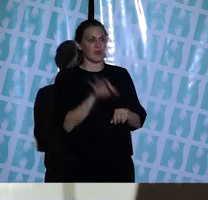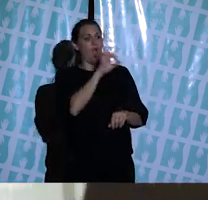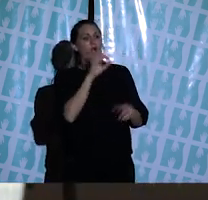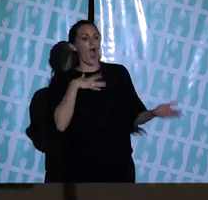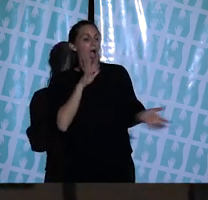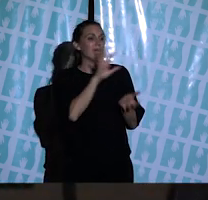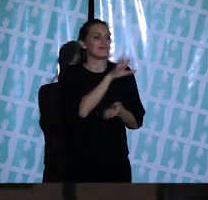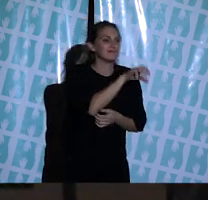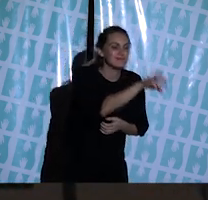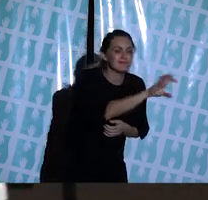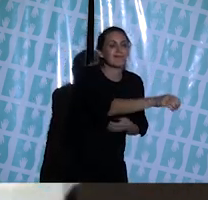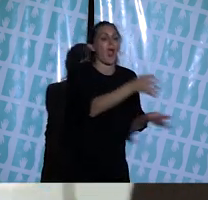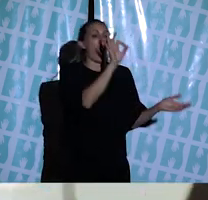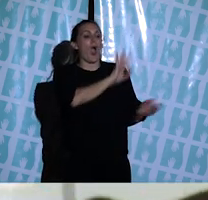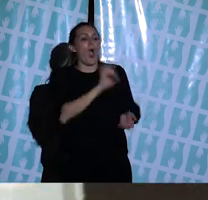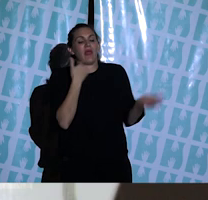comí,